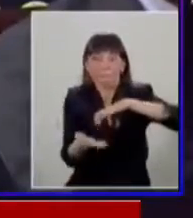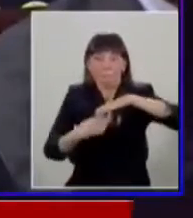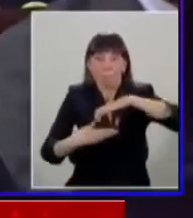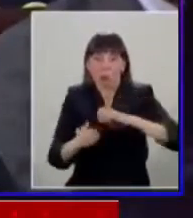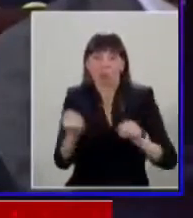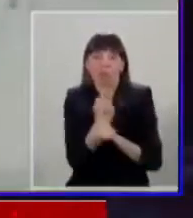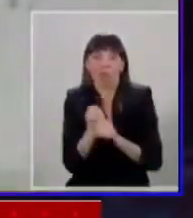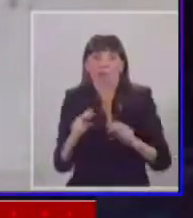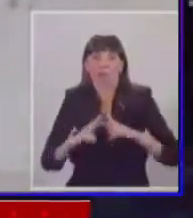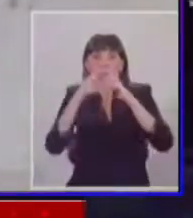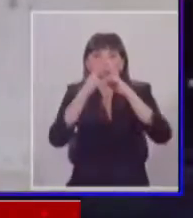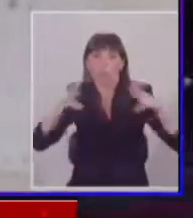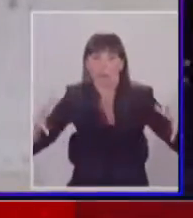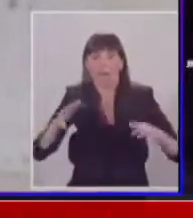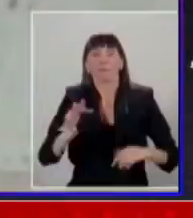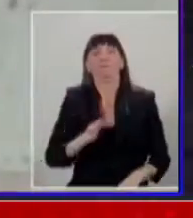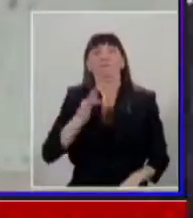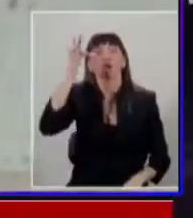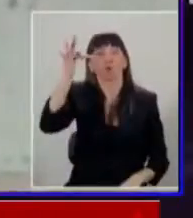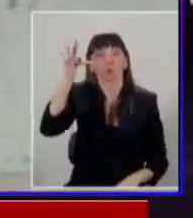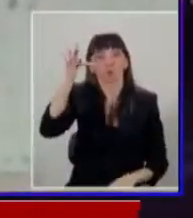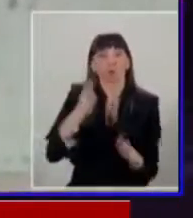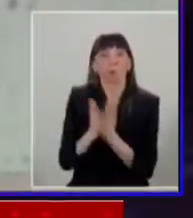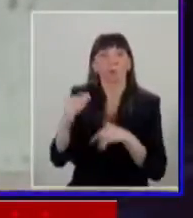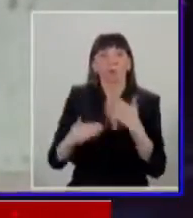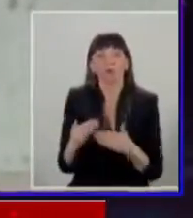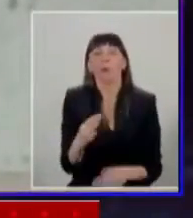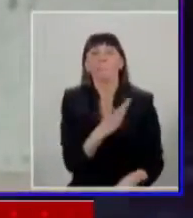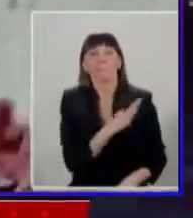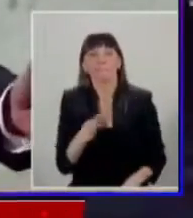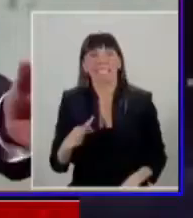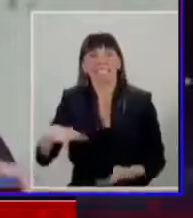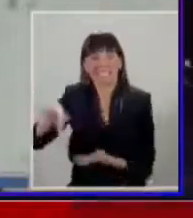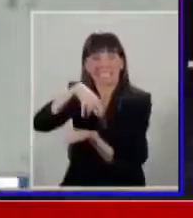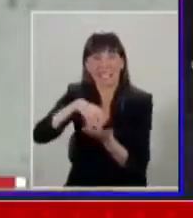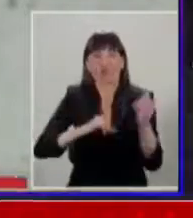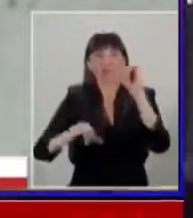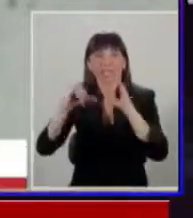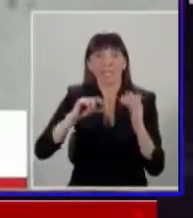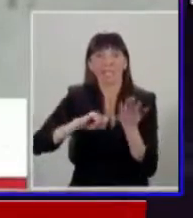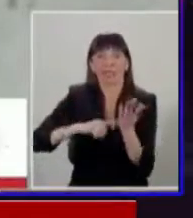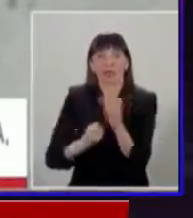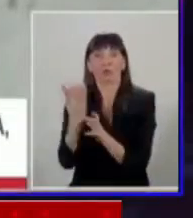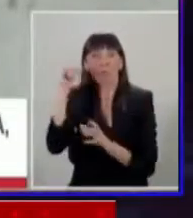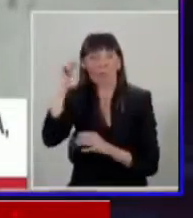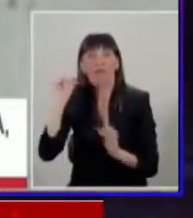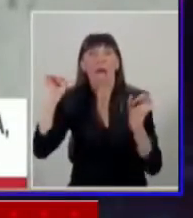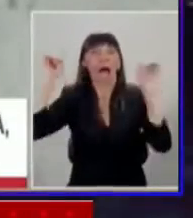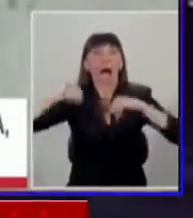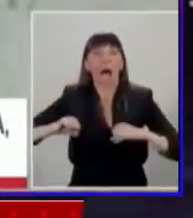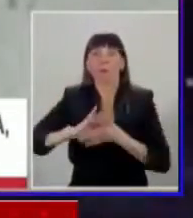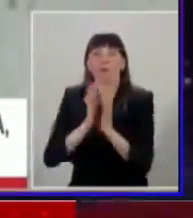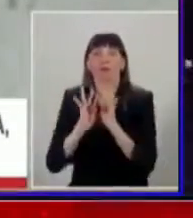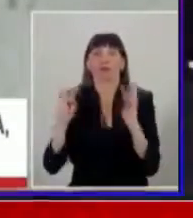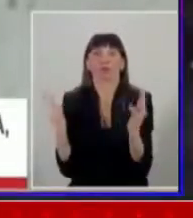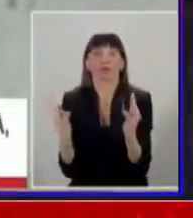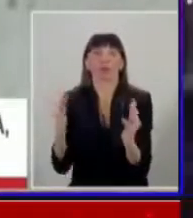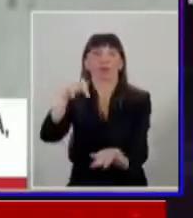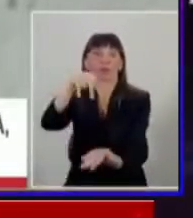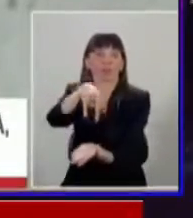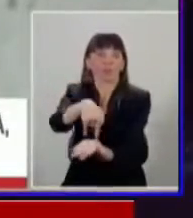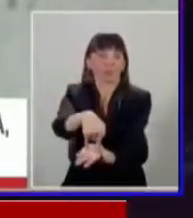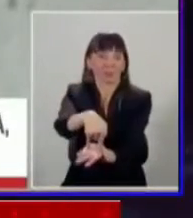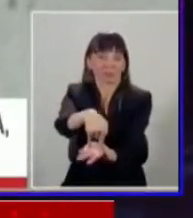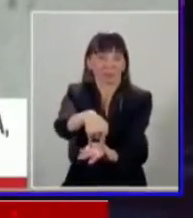regiones se va se nombraron bastantes proyectos que se van a realizar en todo el país durante estos próximos gobiernos pero no es el